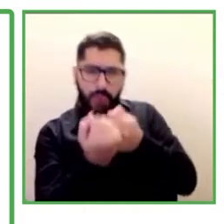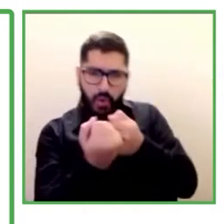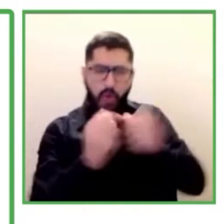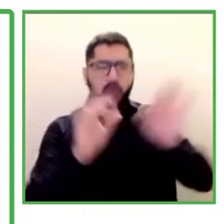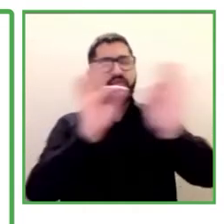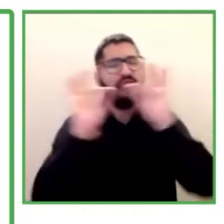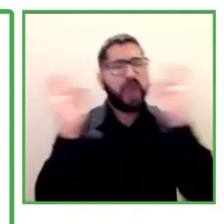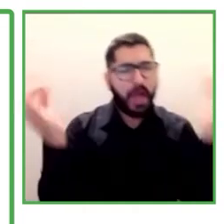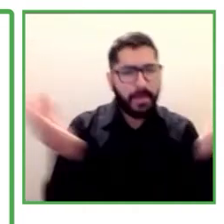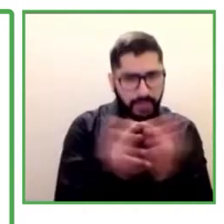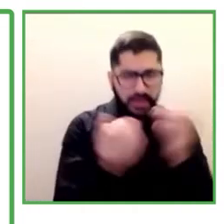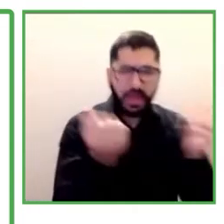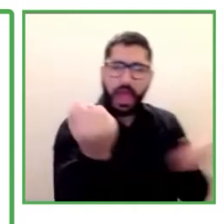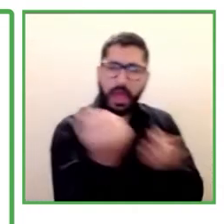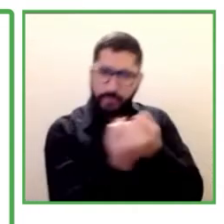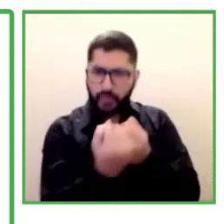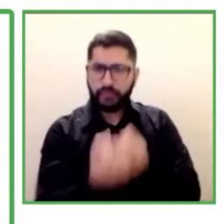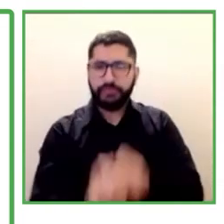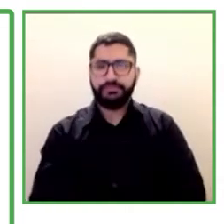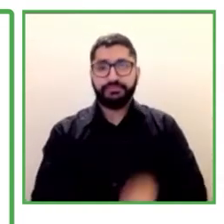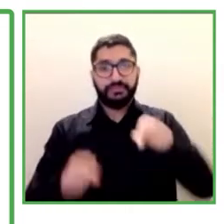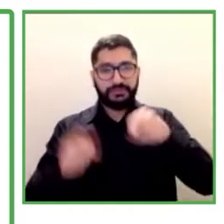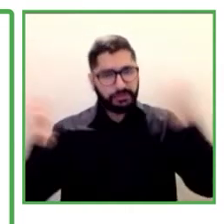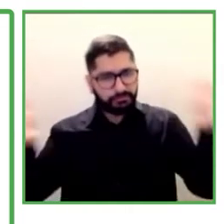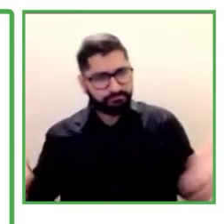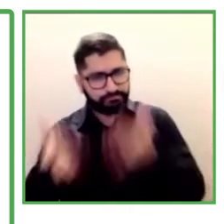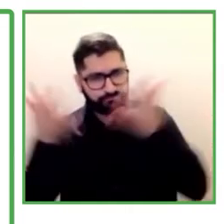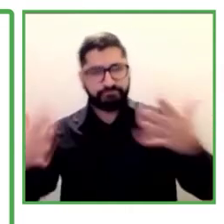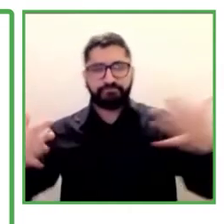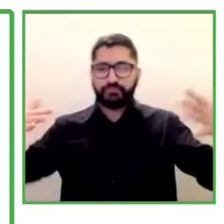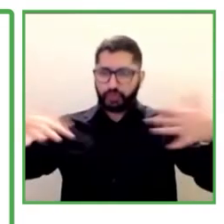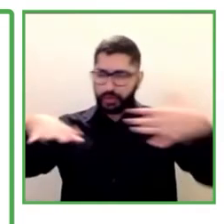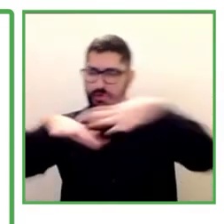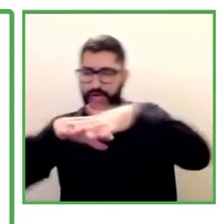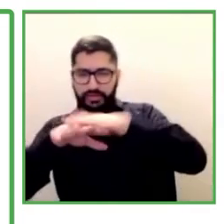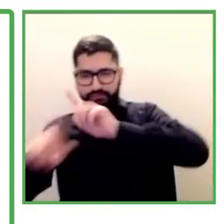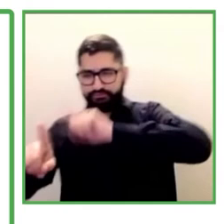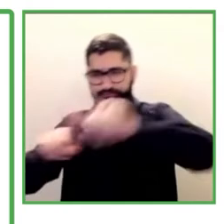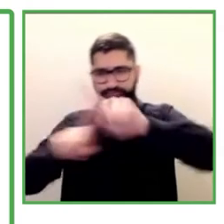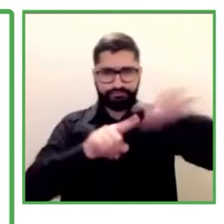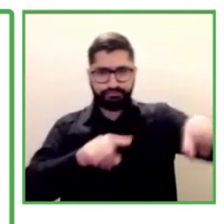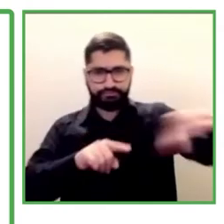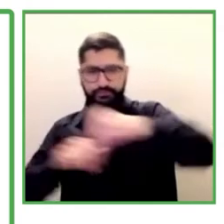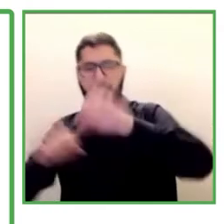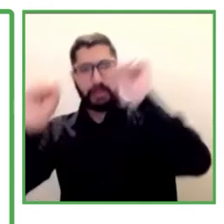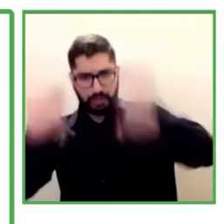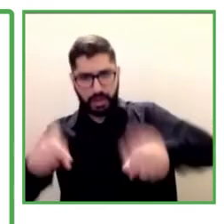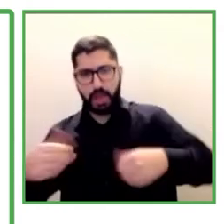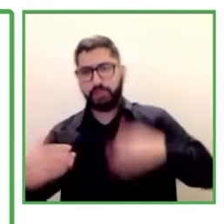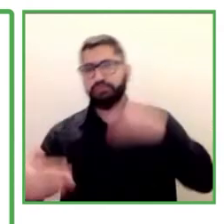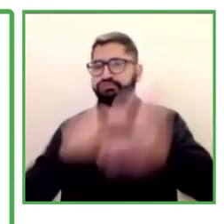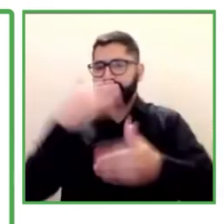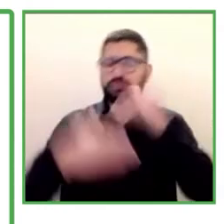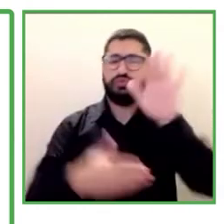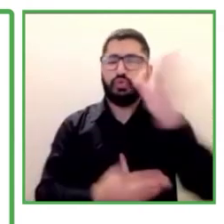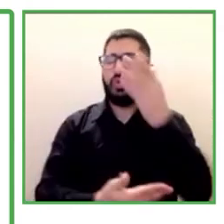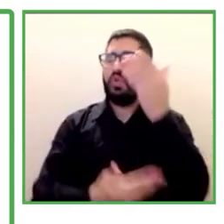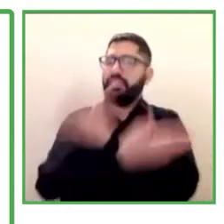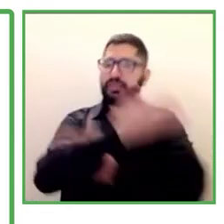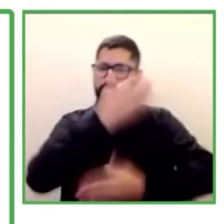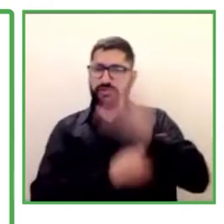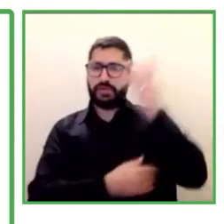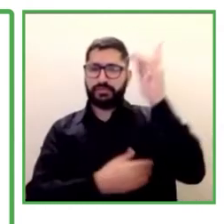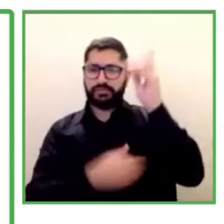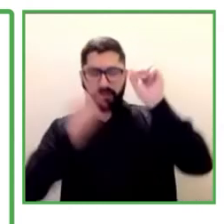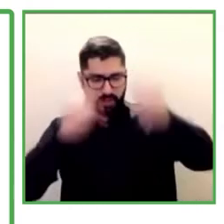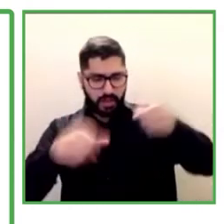les permitan a las personas realmente incorporarse al mundo laboral. Hemos sido convocados por la Superintendencia de Seguridad Social,